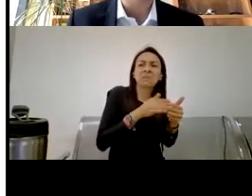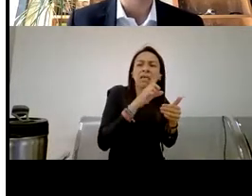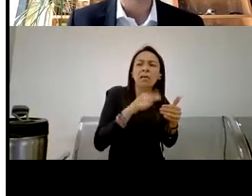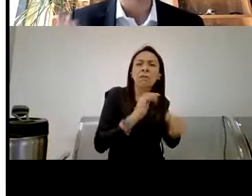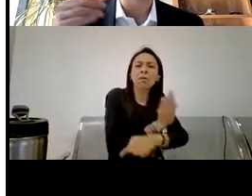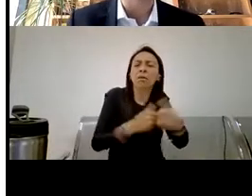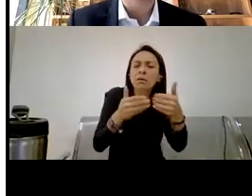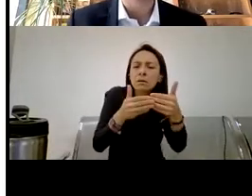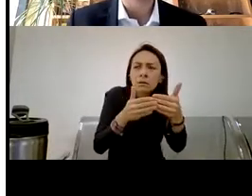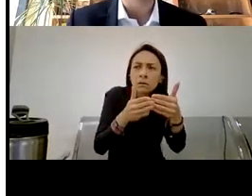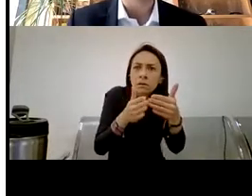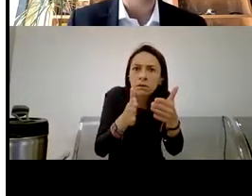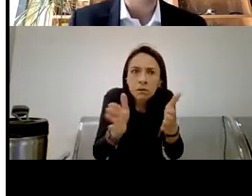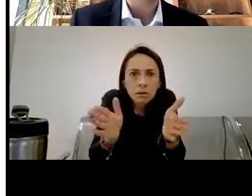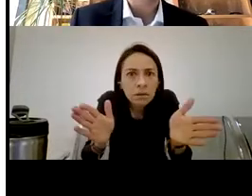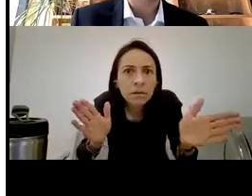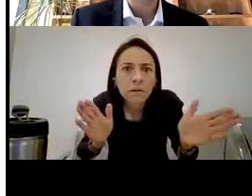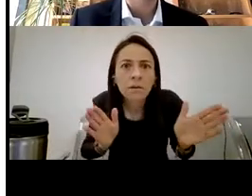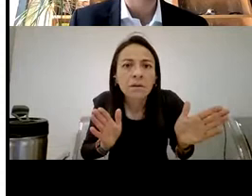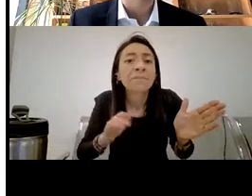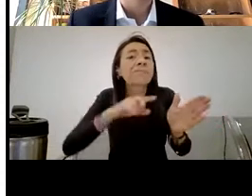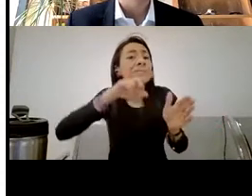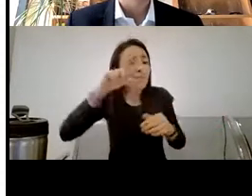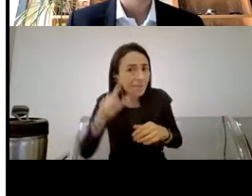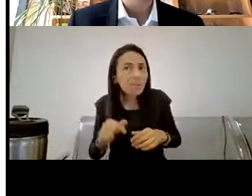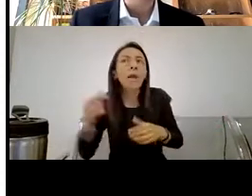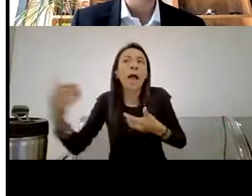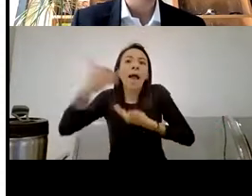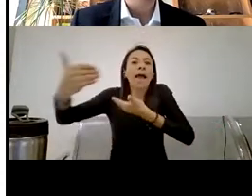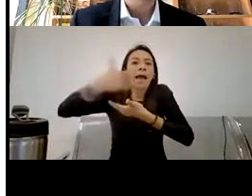continuidad disminuye enormemente. Pasamos, por favor.